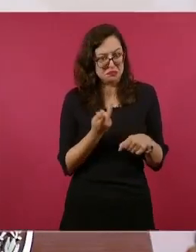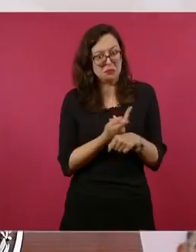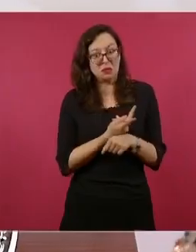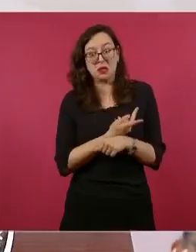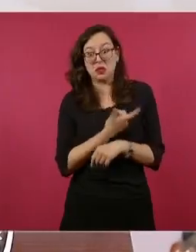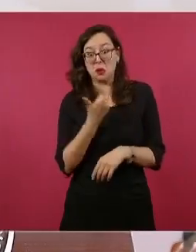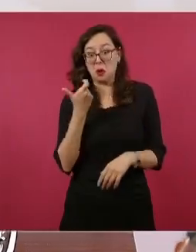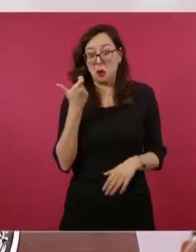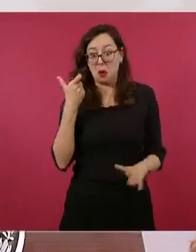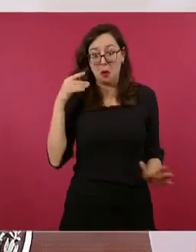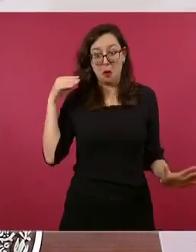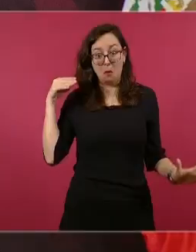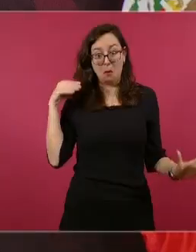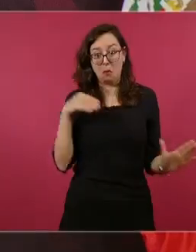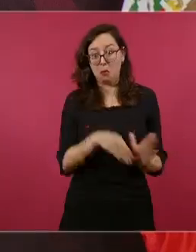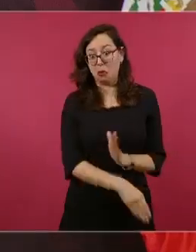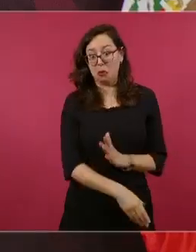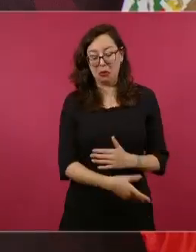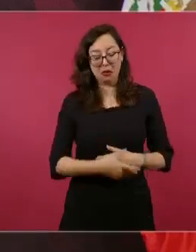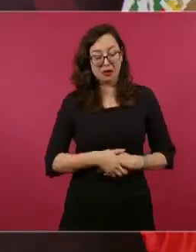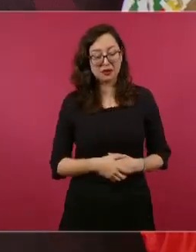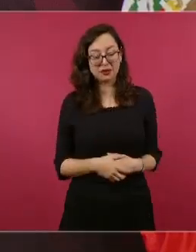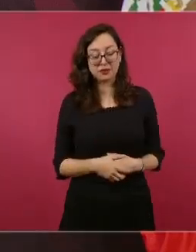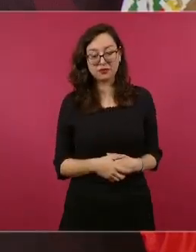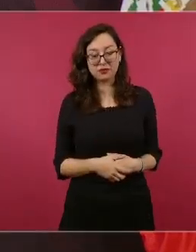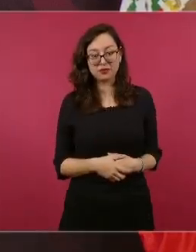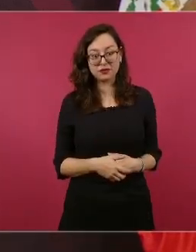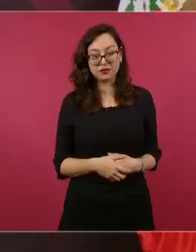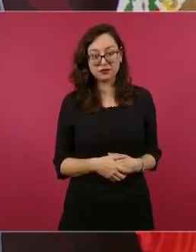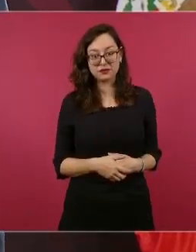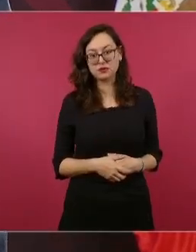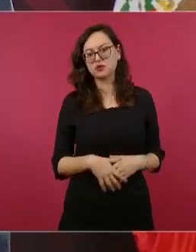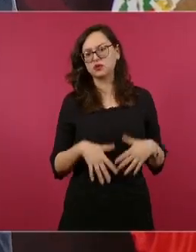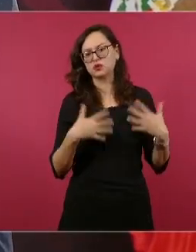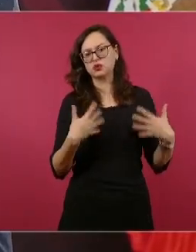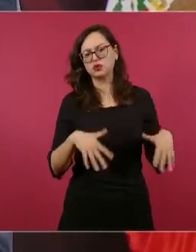experto, no, no, no, aplaudido, no, le queman incienso.